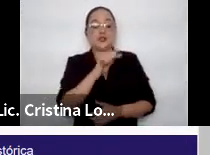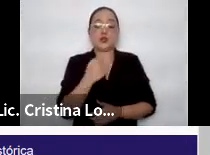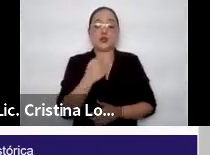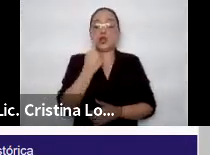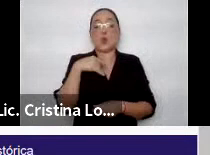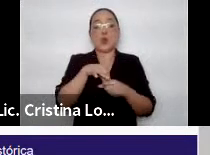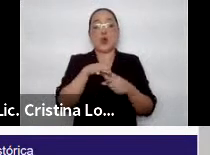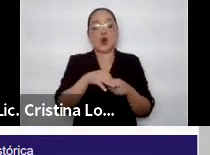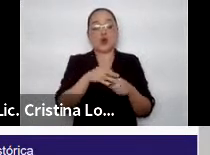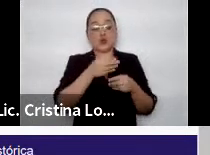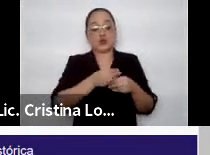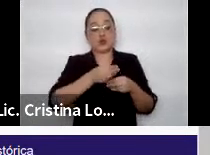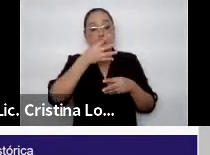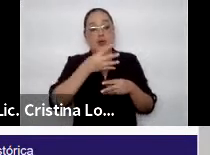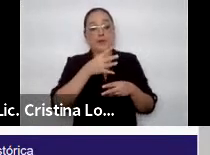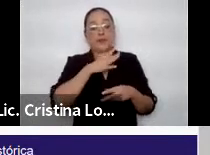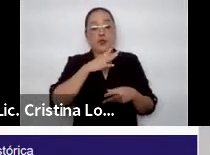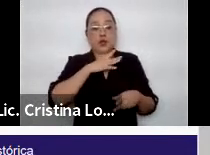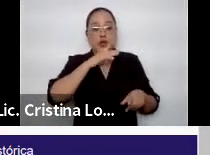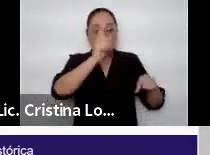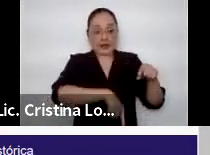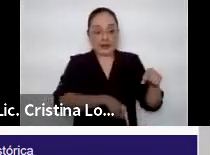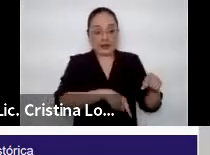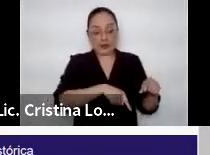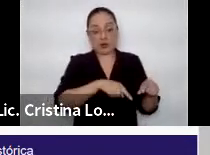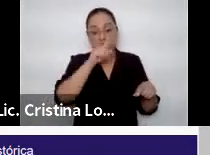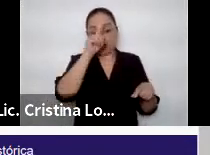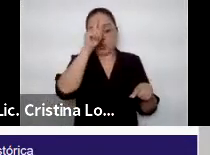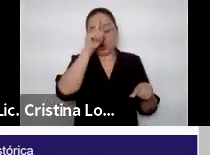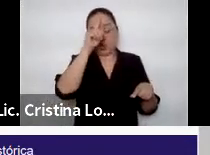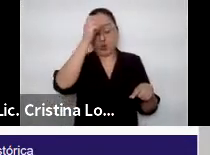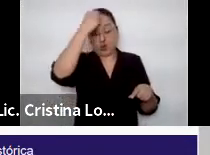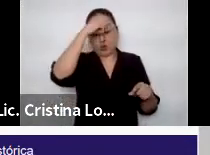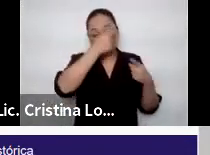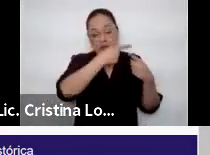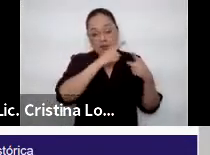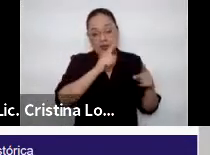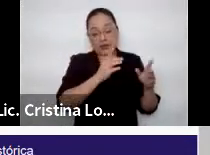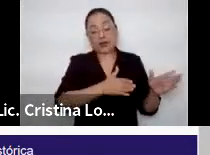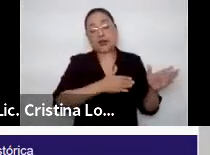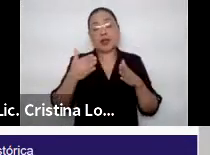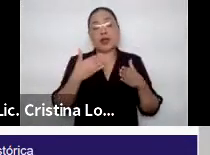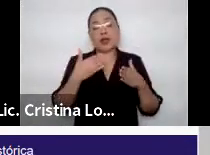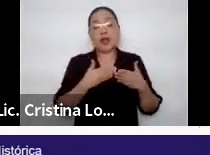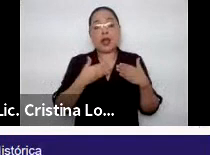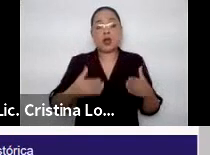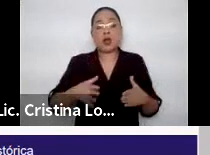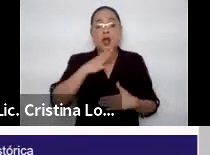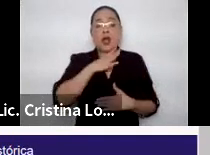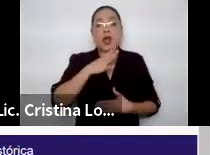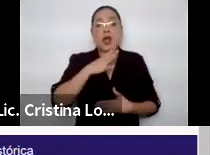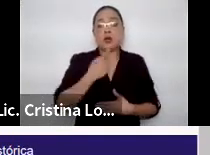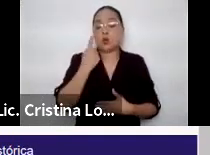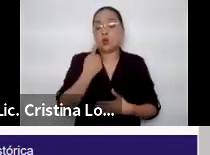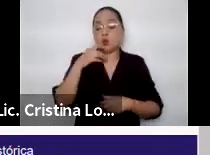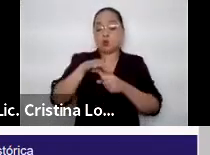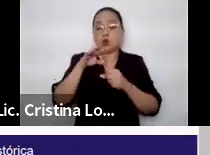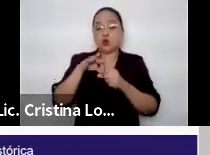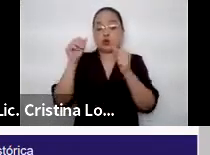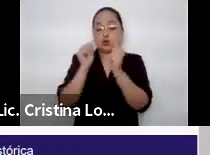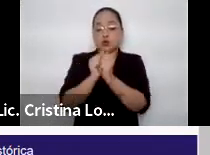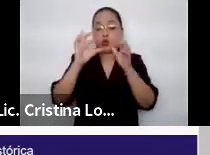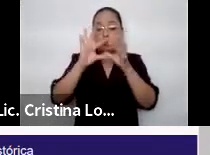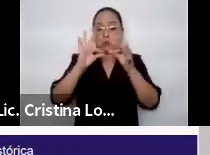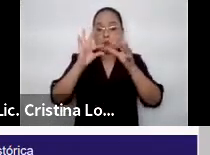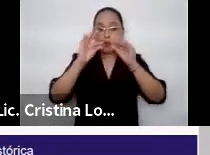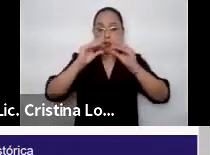publicados. Quitamos el de votos concurrentes y podemos nosotros buscar, por ejemplo, un voto aclaratorio. Nos está